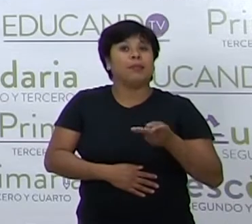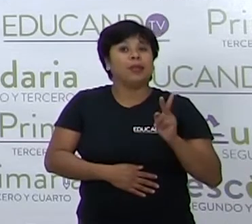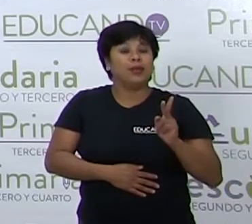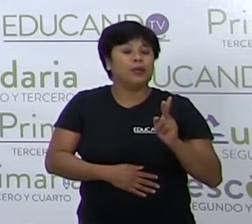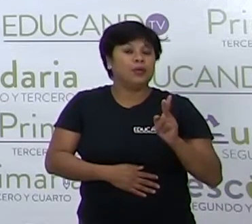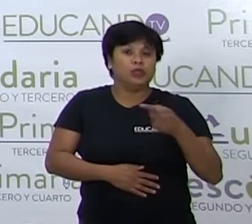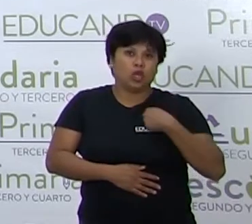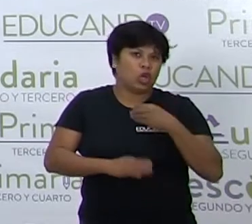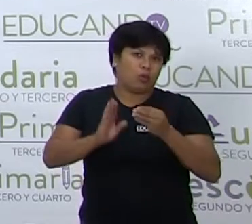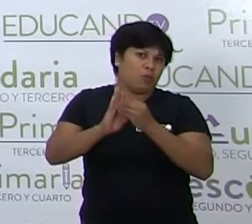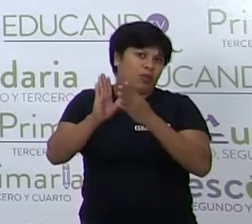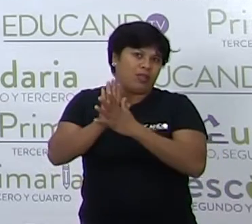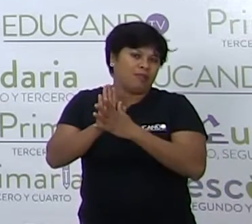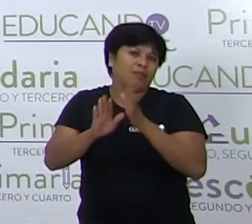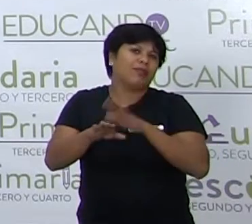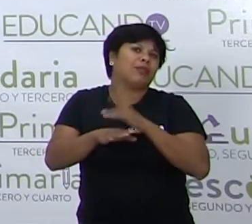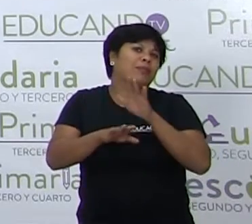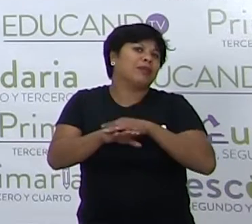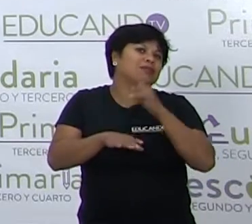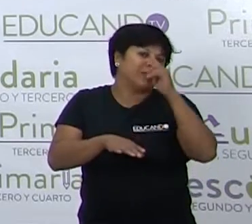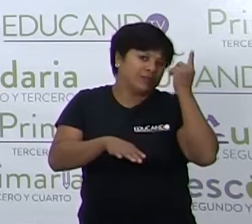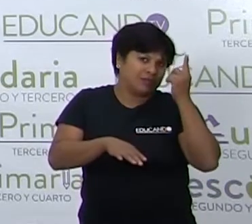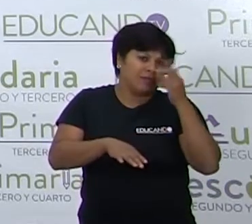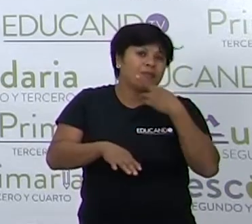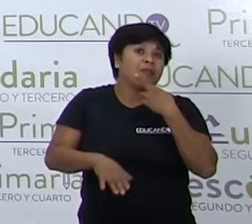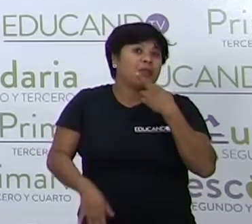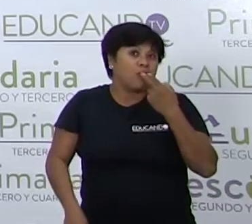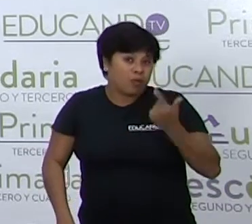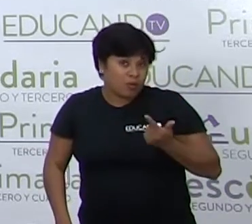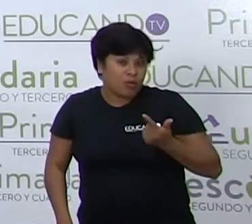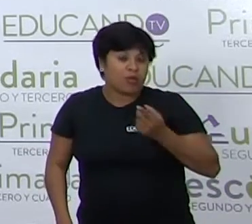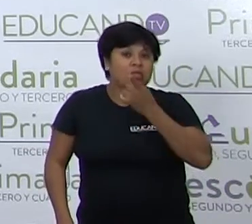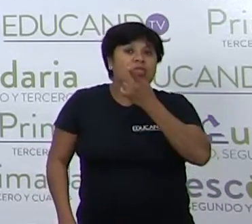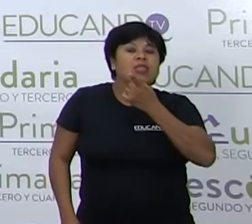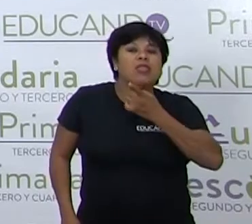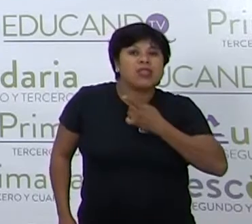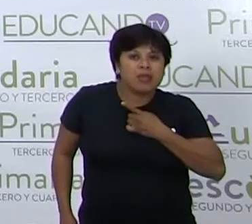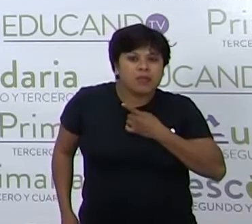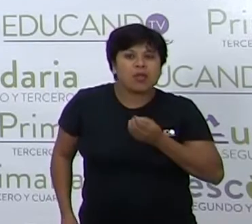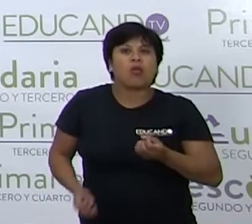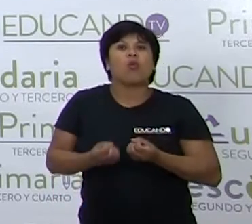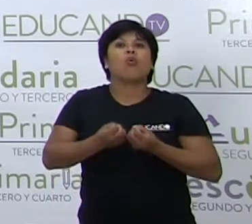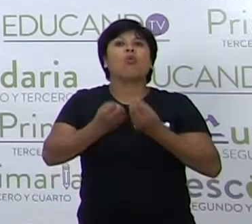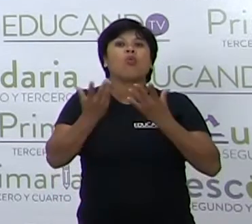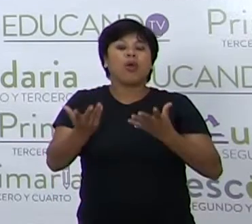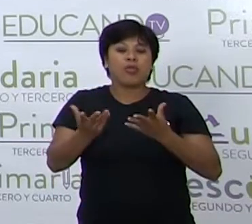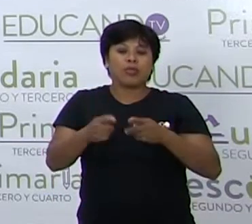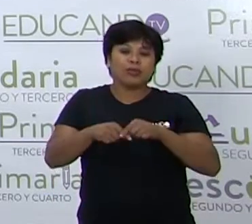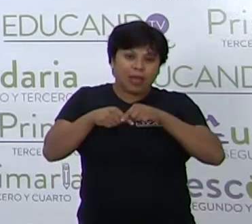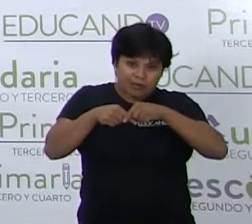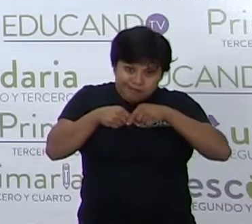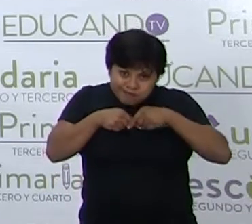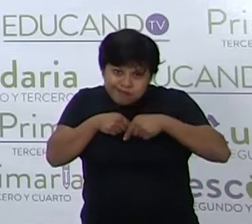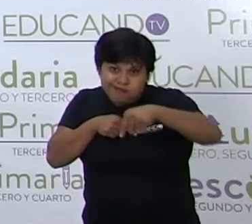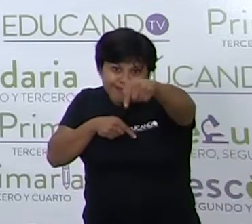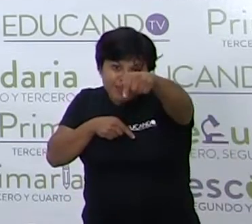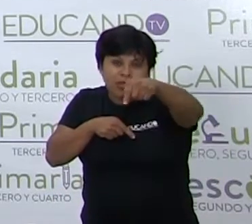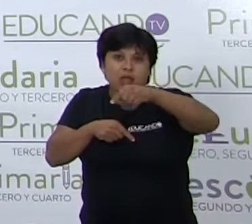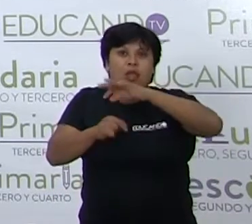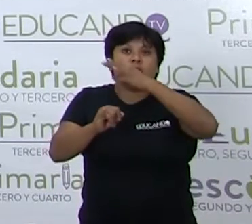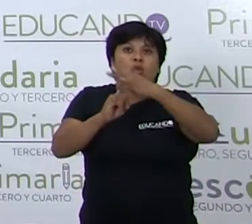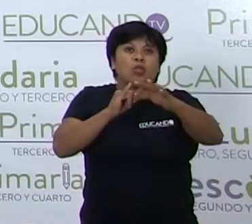voy a poner este porque ya sería muy fácil para ti. Mejor, dime cuántos recorrió el último